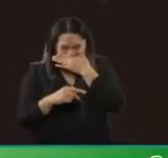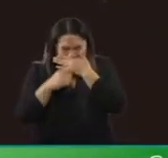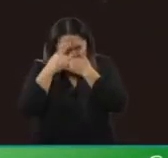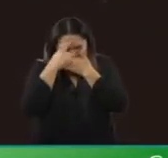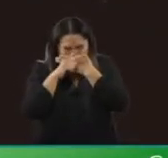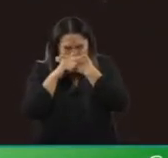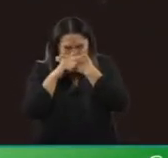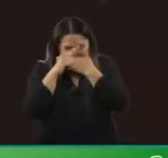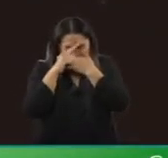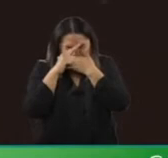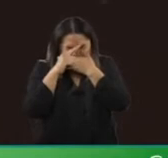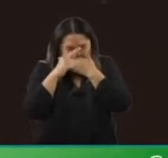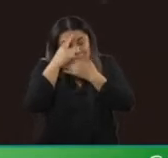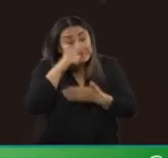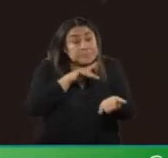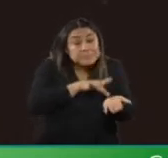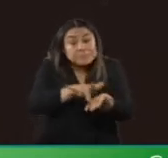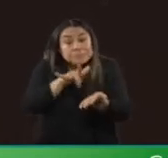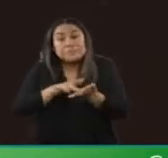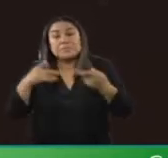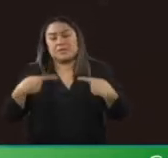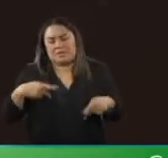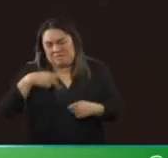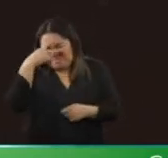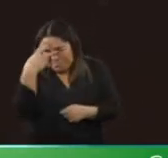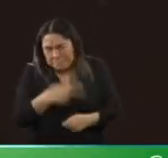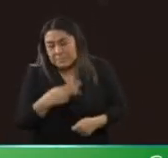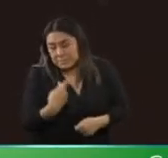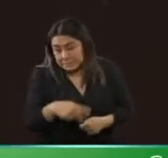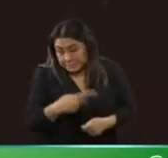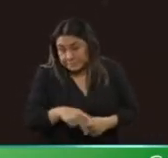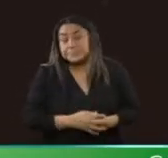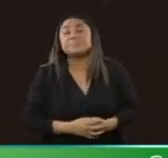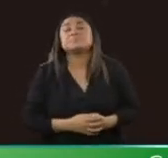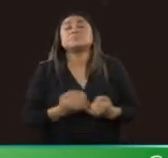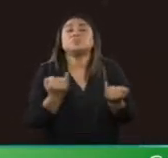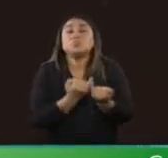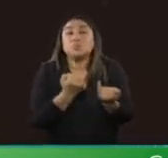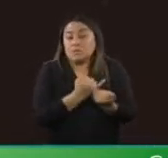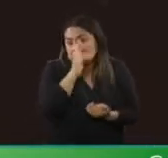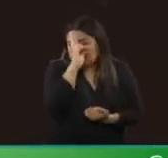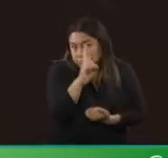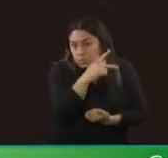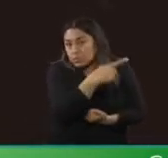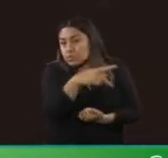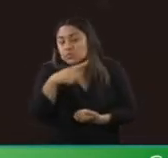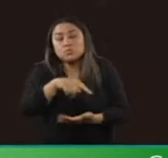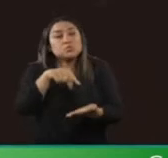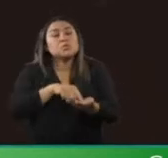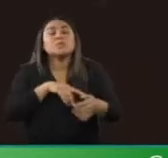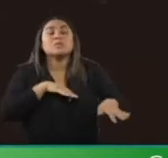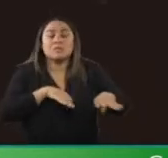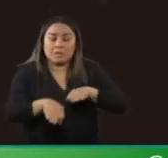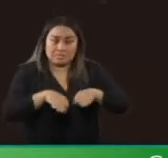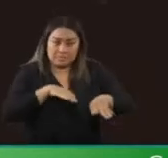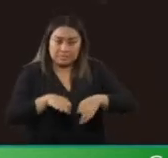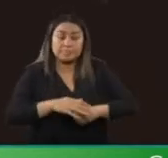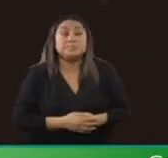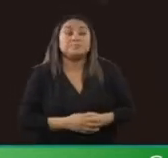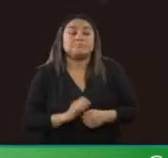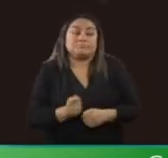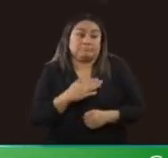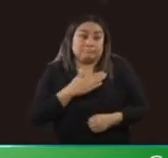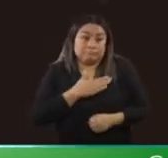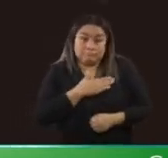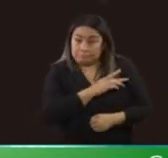vida de los millones de trabajadores que tiene este país y para dignificar sus condiciones laborales. Como legisladores